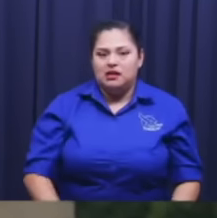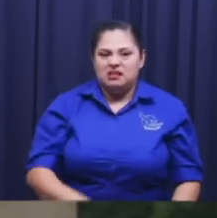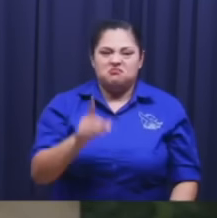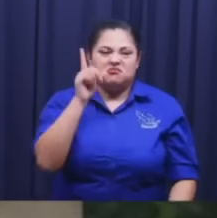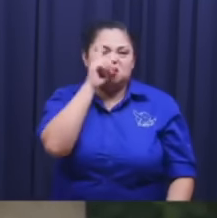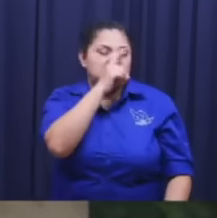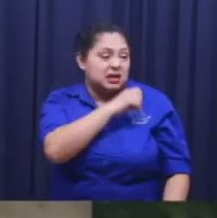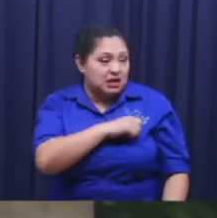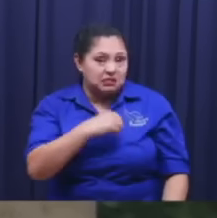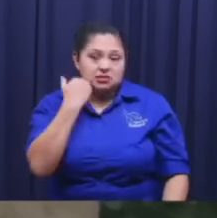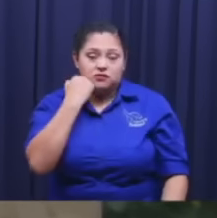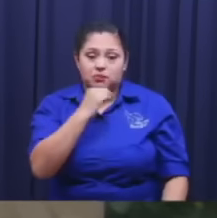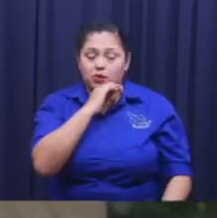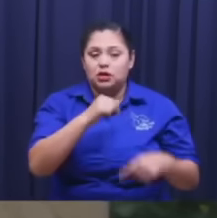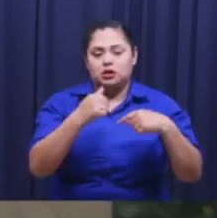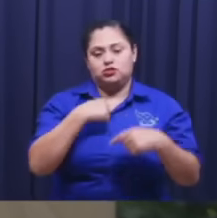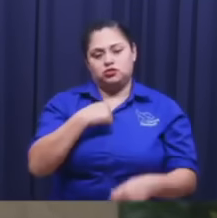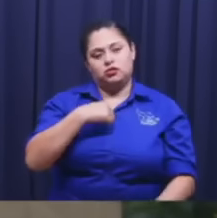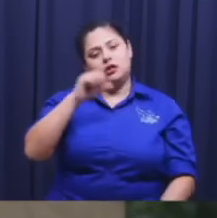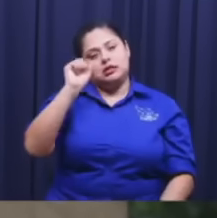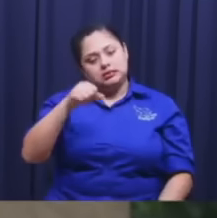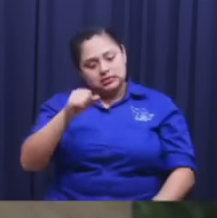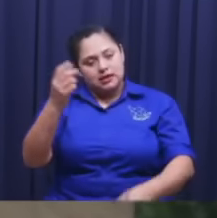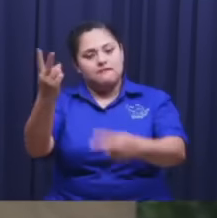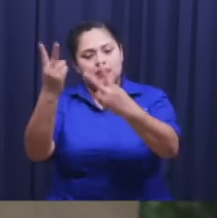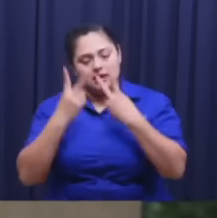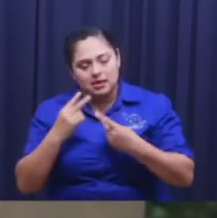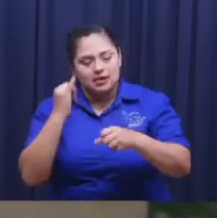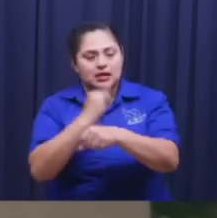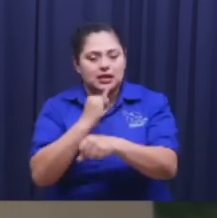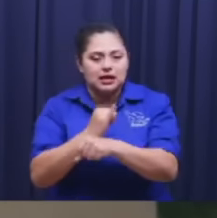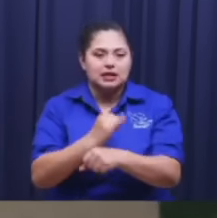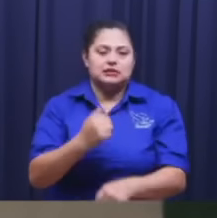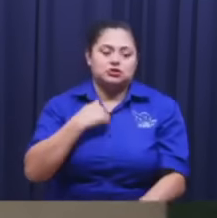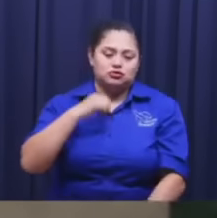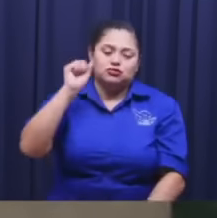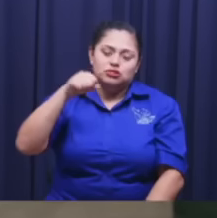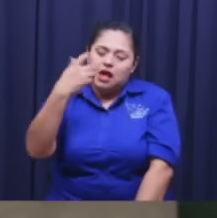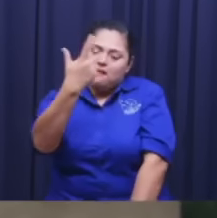y que venía a la iglesia, me dio el telele.